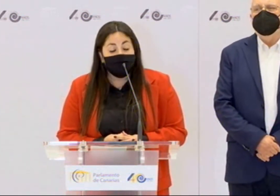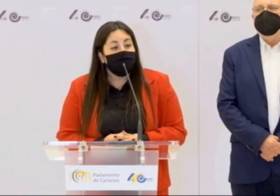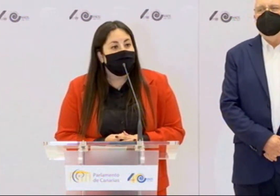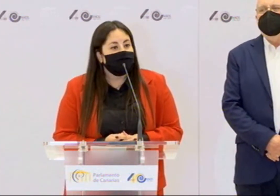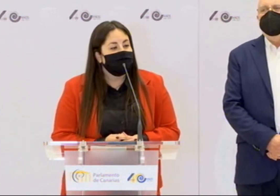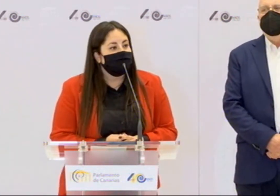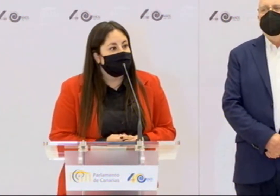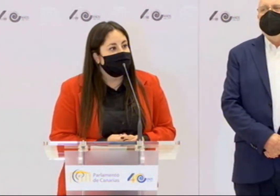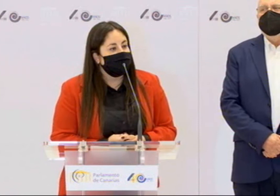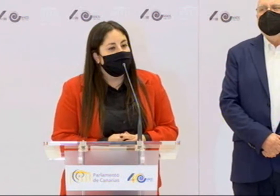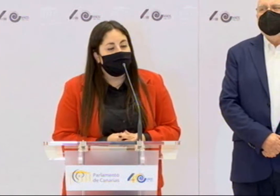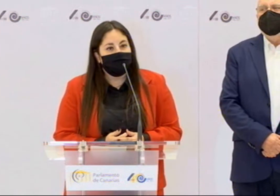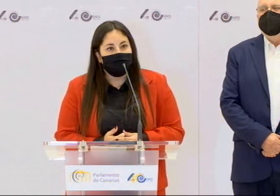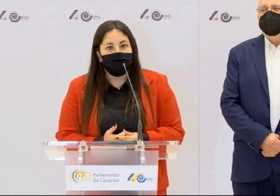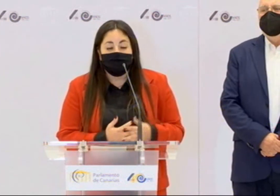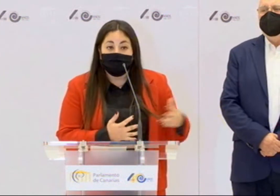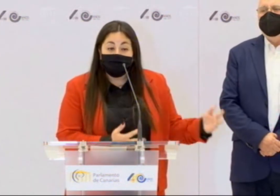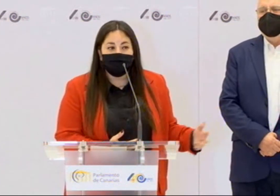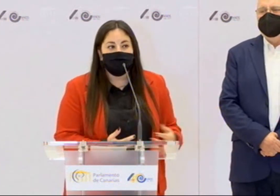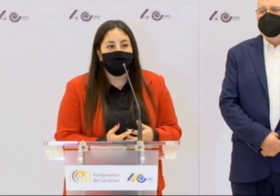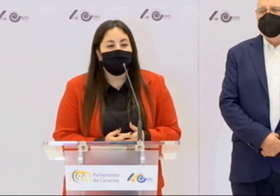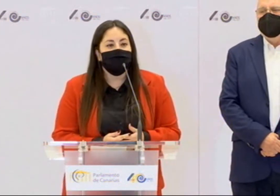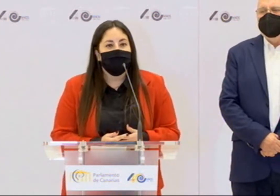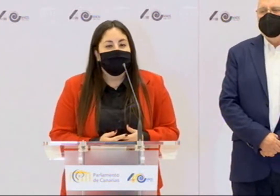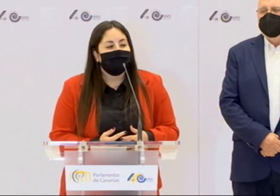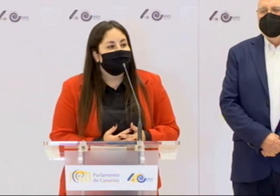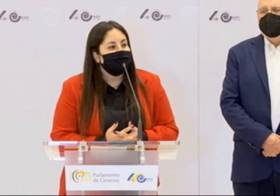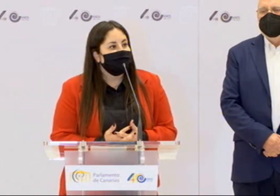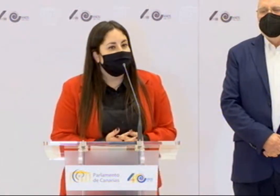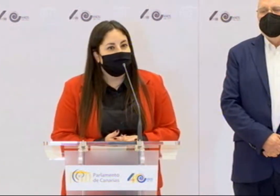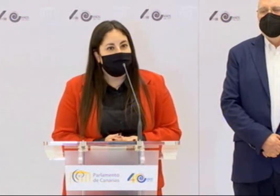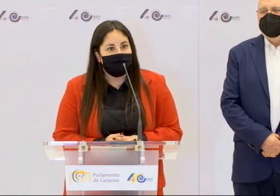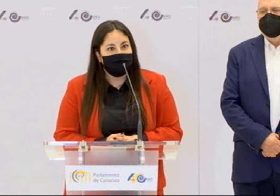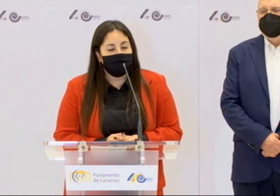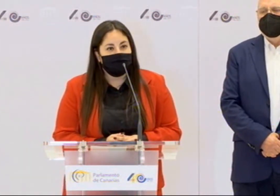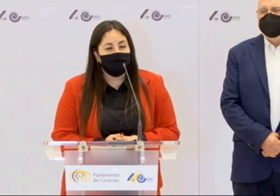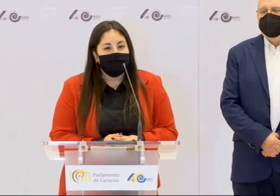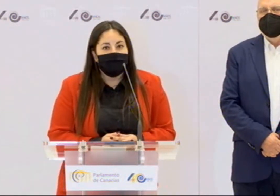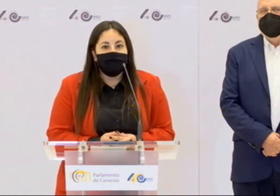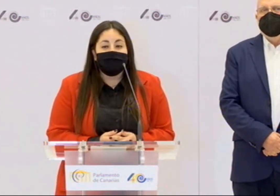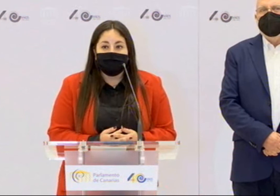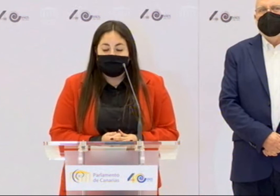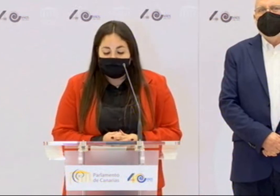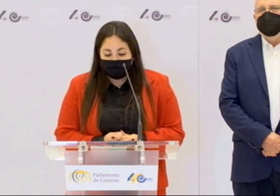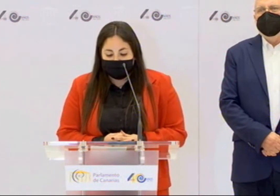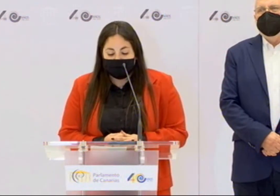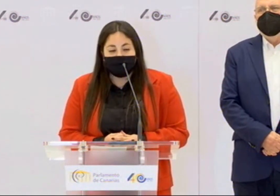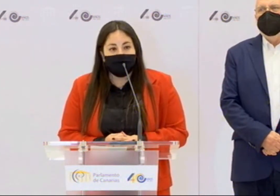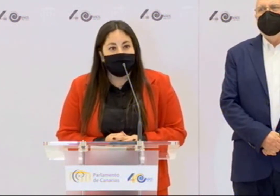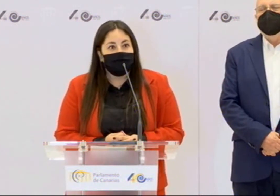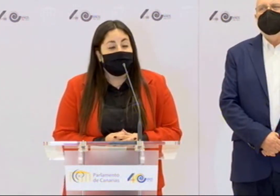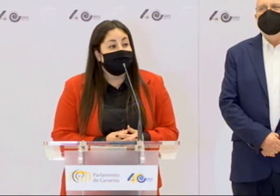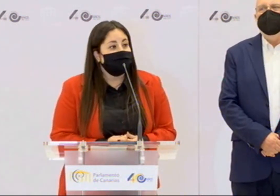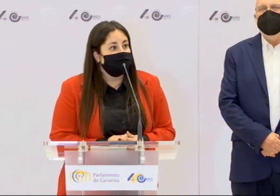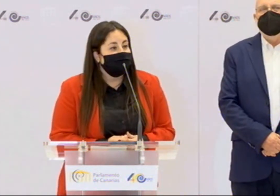que somos garantía desde Podemos y desde el grupo Sí Podemos, garantía de estabilidad para este gobierno y garantía de seguridad